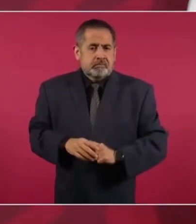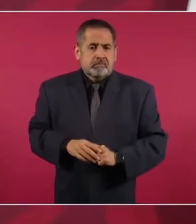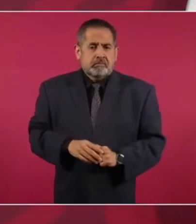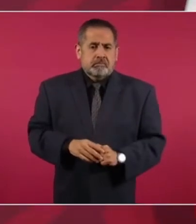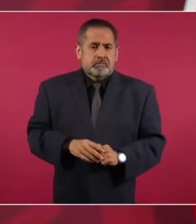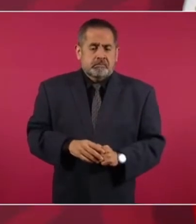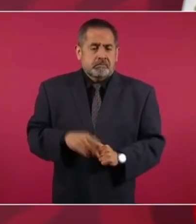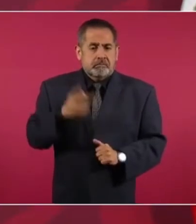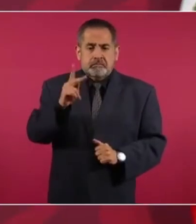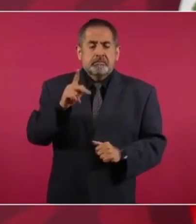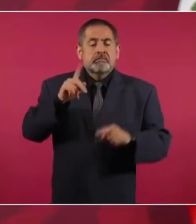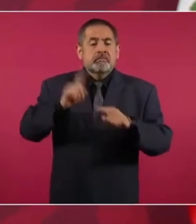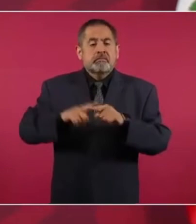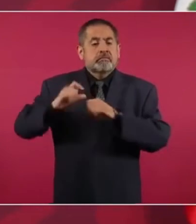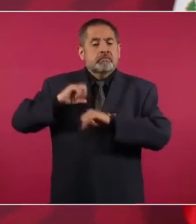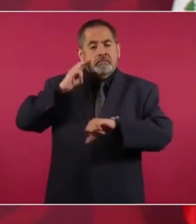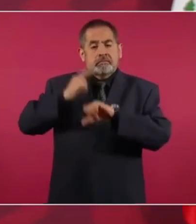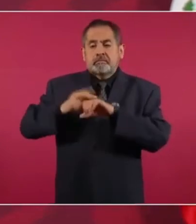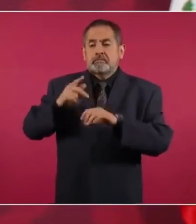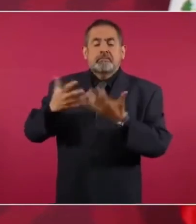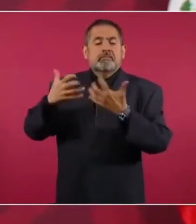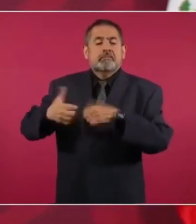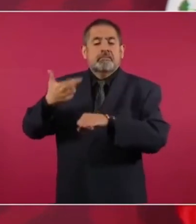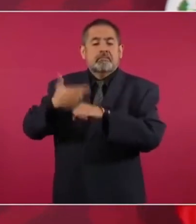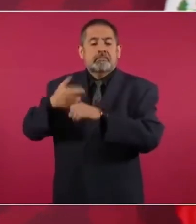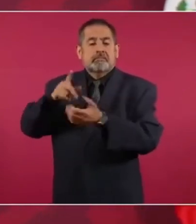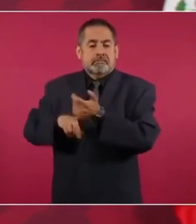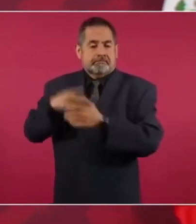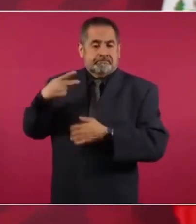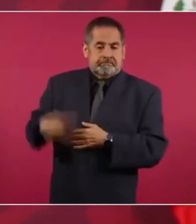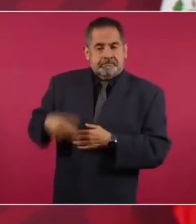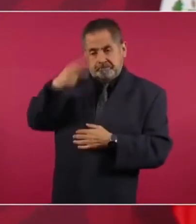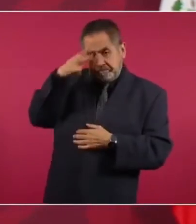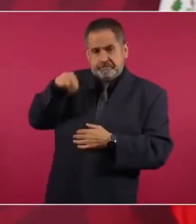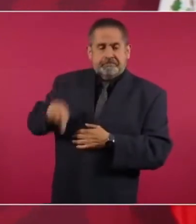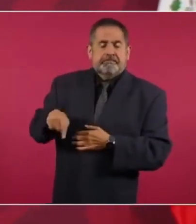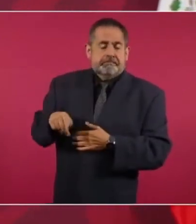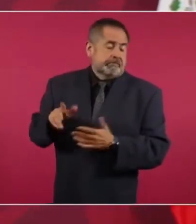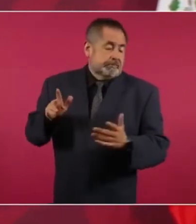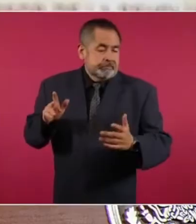¿sí? Pero lo maneja la empresa.